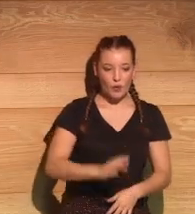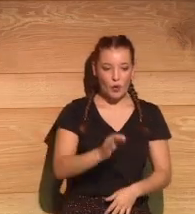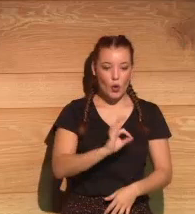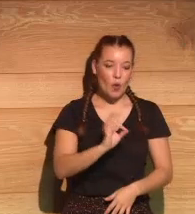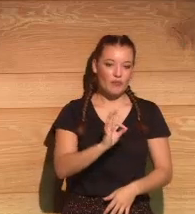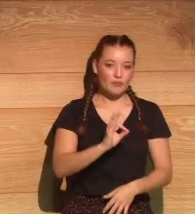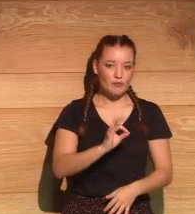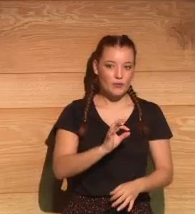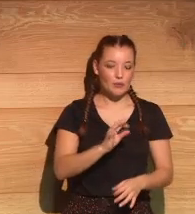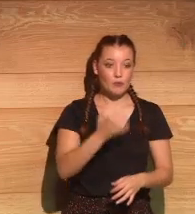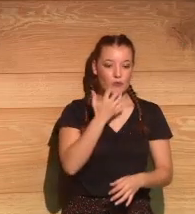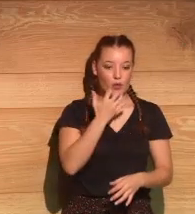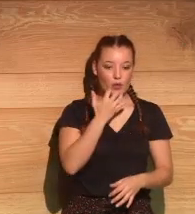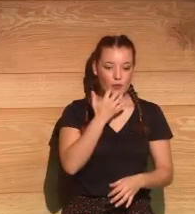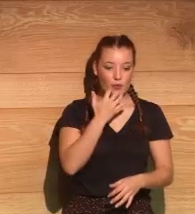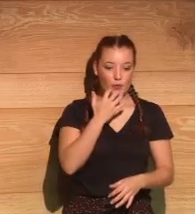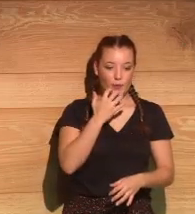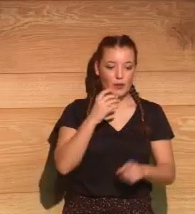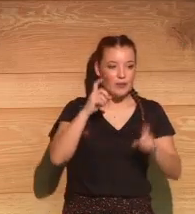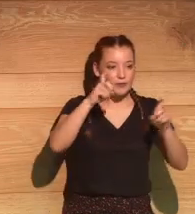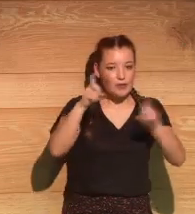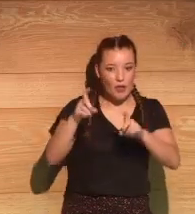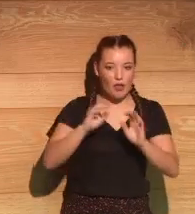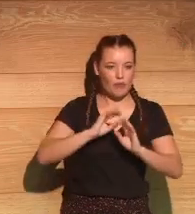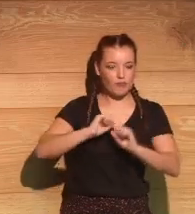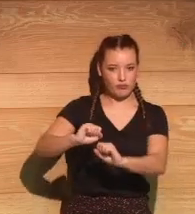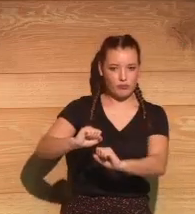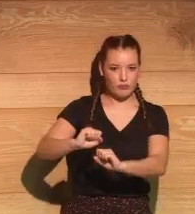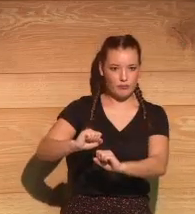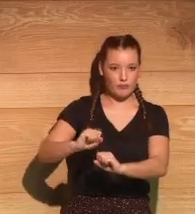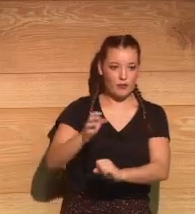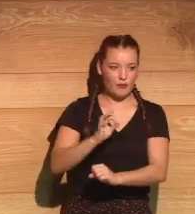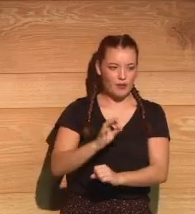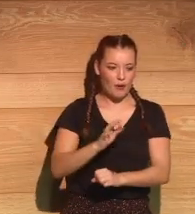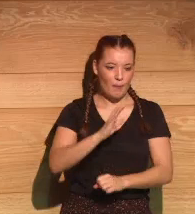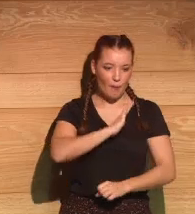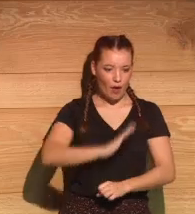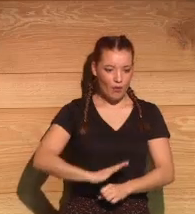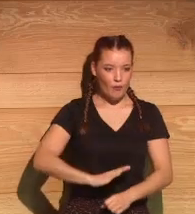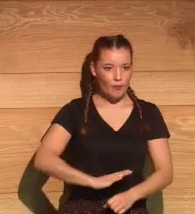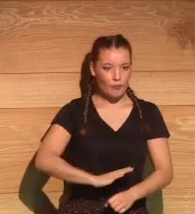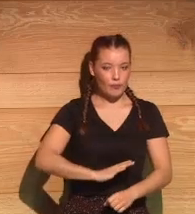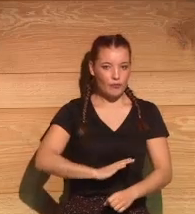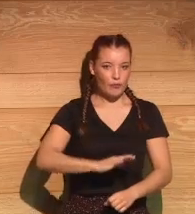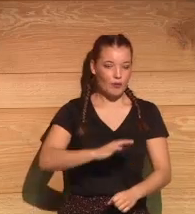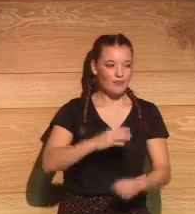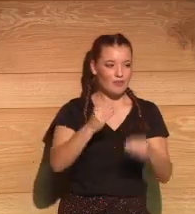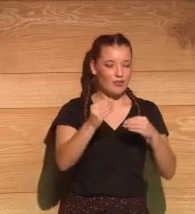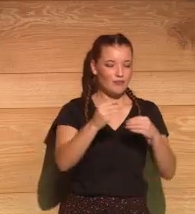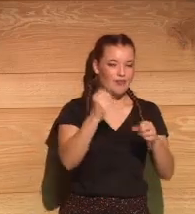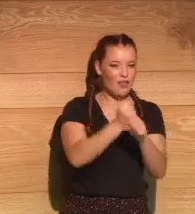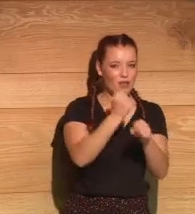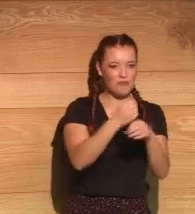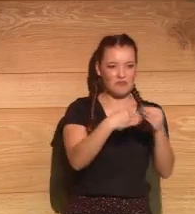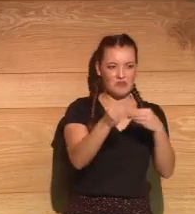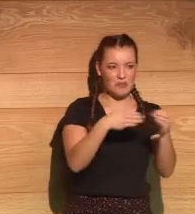que habían abandonado la secundaria o la universidad para ir a trabajar a la obra, ¿no? Que menuda vagancia, ¿no? La de dedicarse a trabajos manuales no especializados.